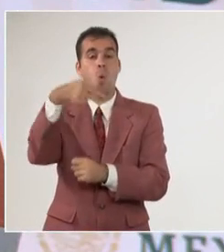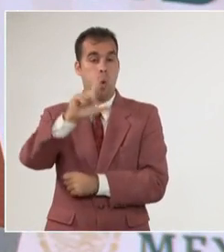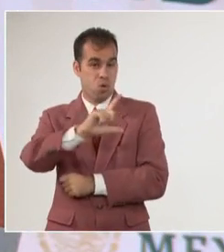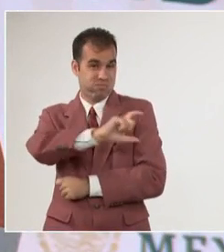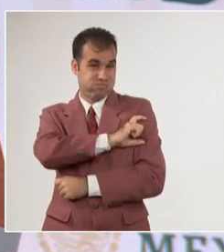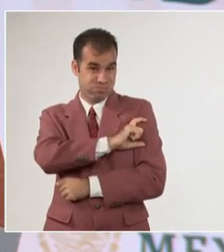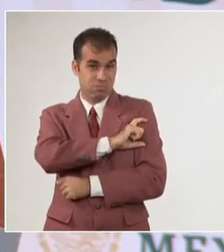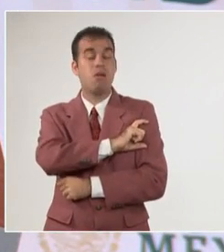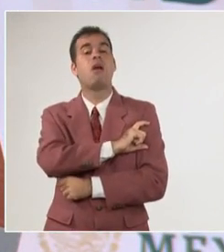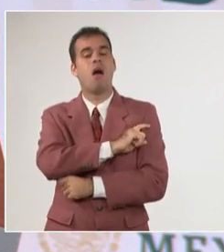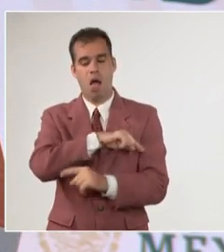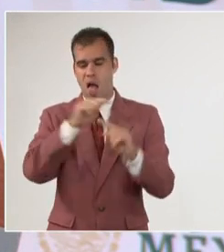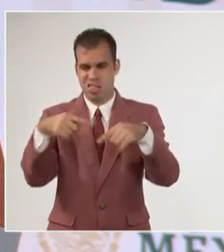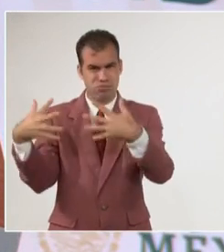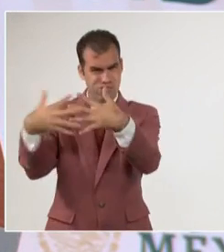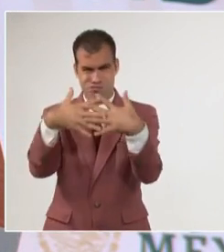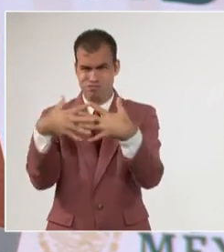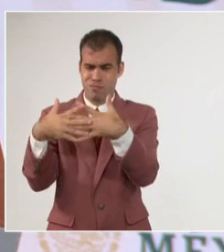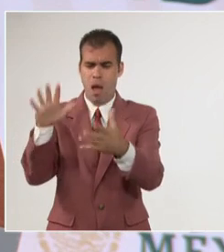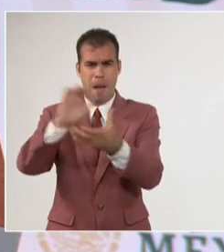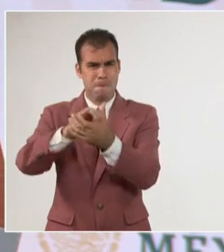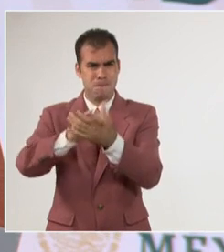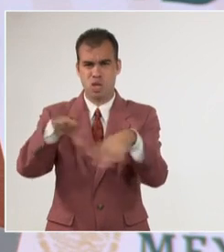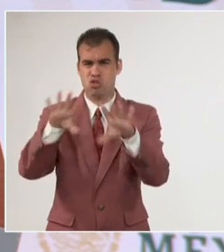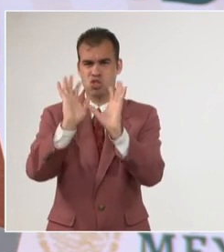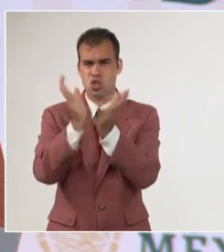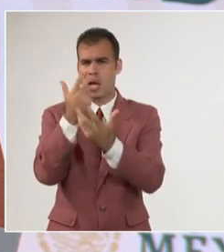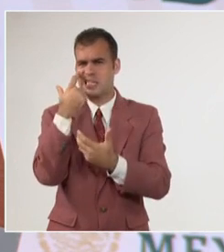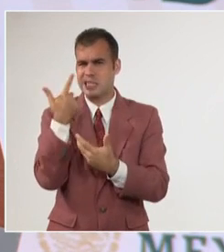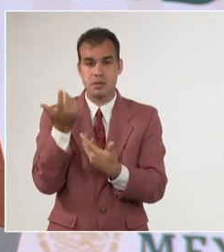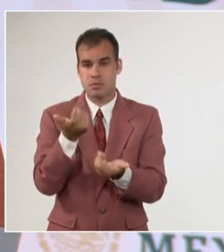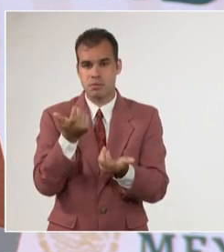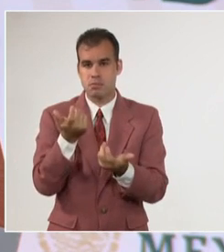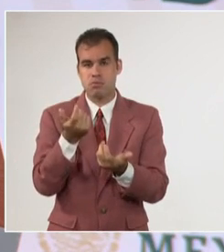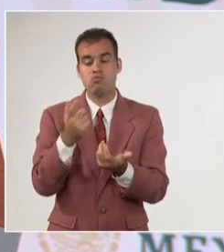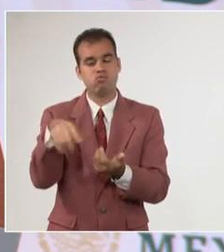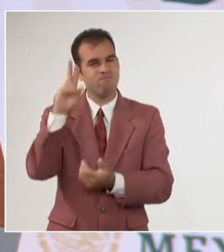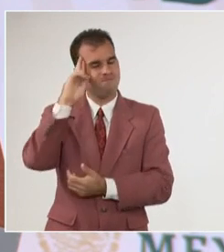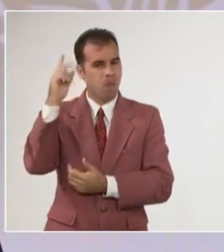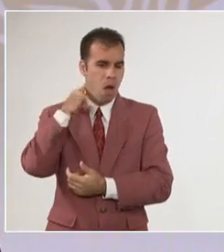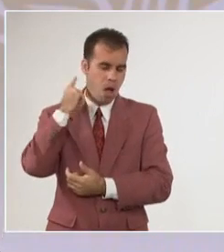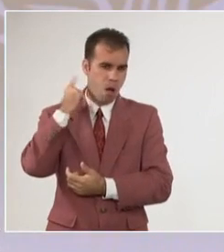y afectos que aún perduran y que se inmortalizaron en una canción que es